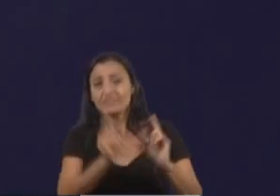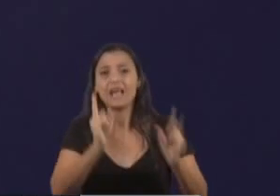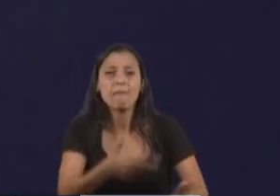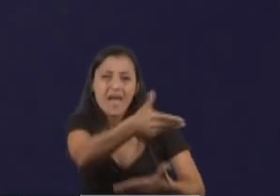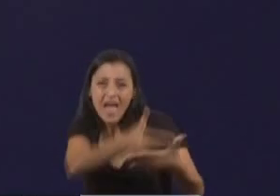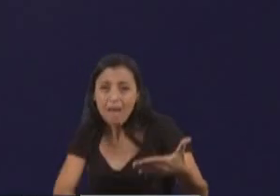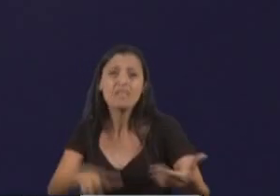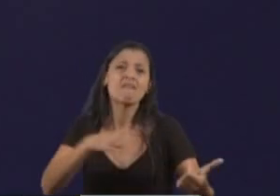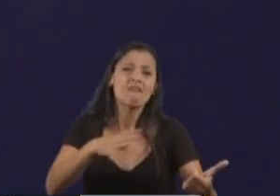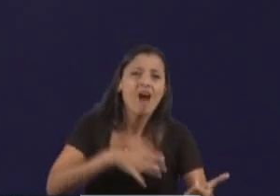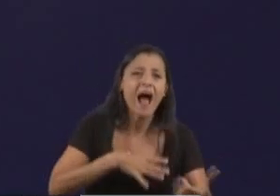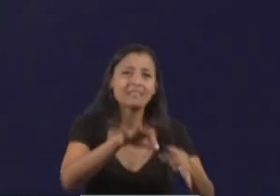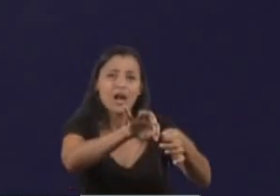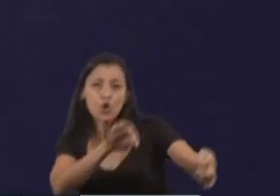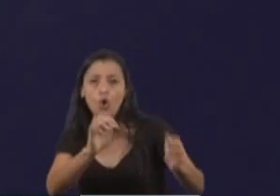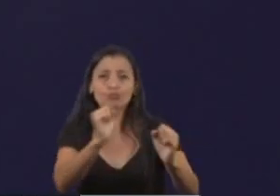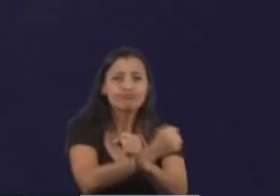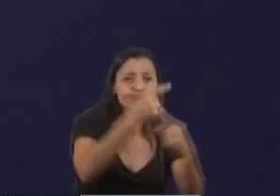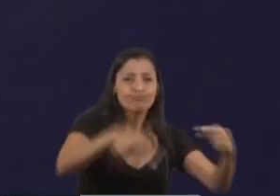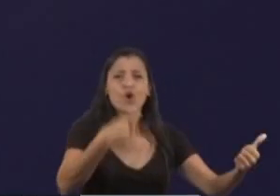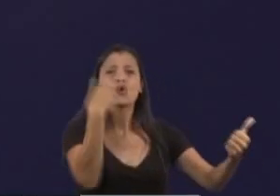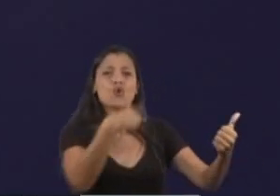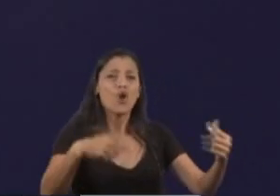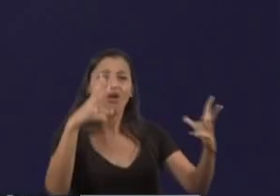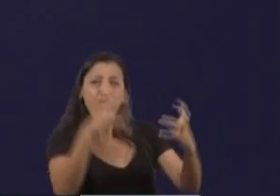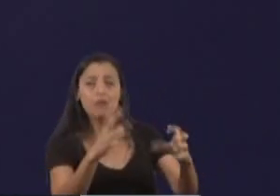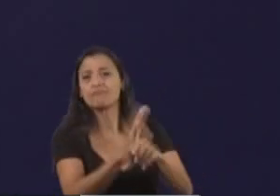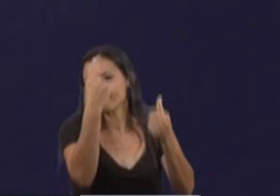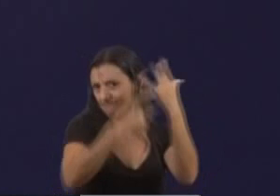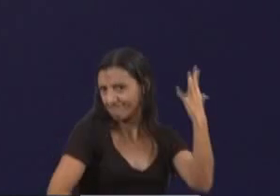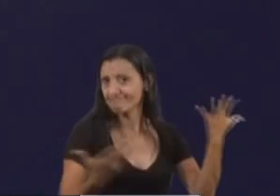rigidez, faltantes, rajaduras, decoloración, etc.